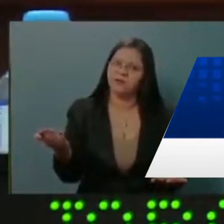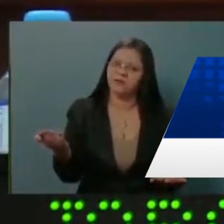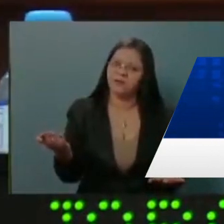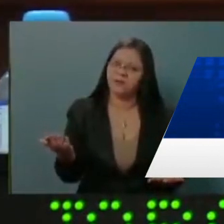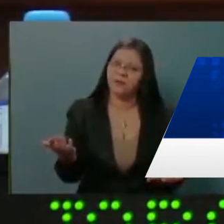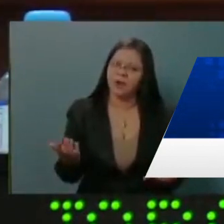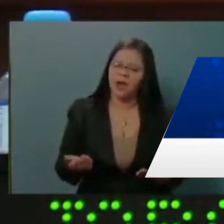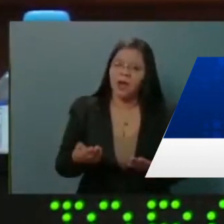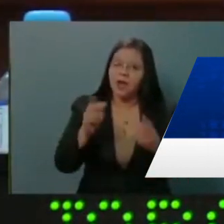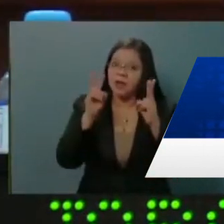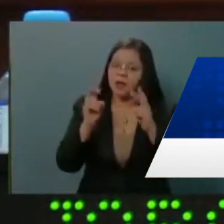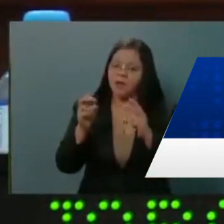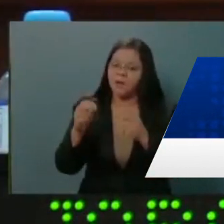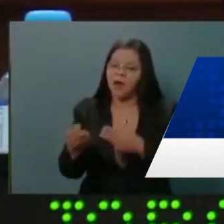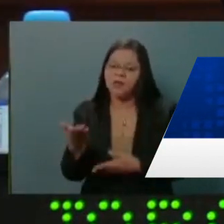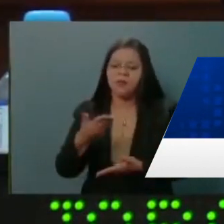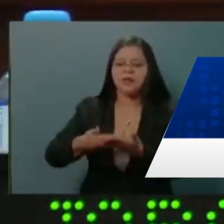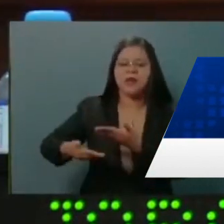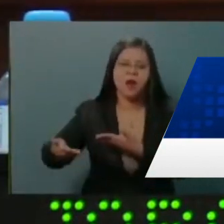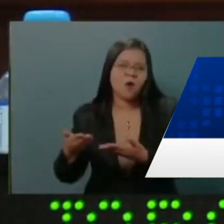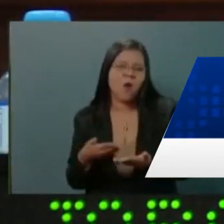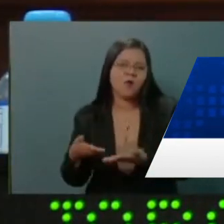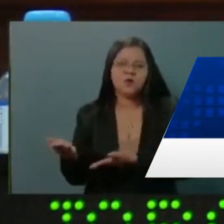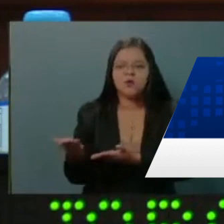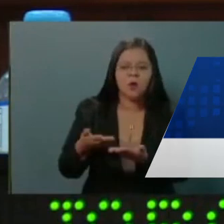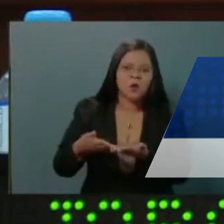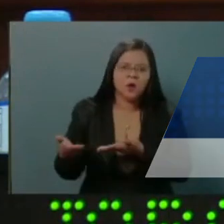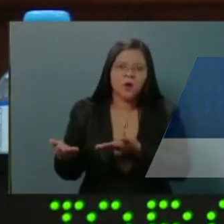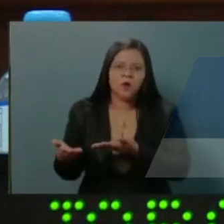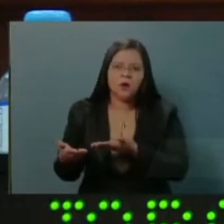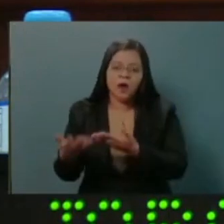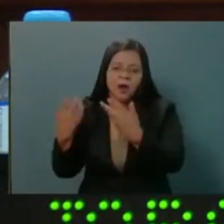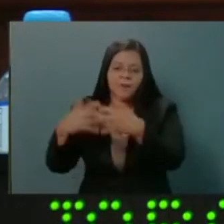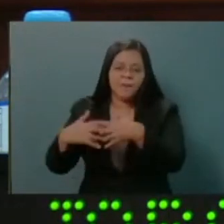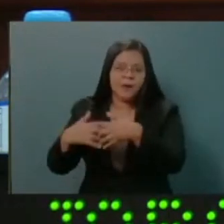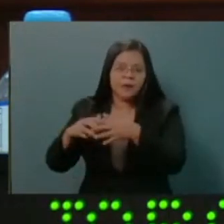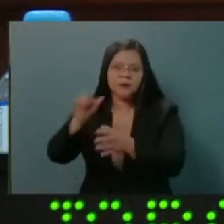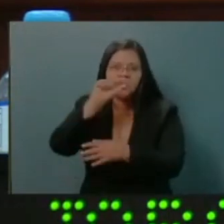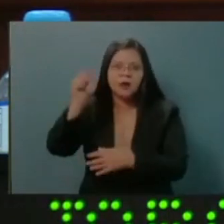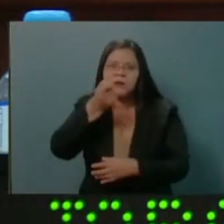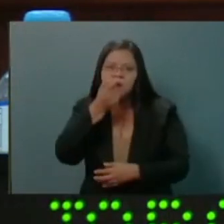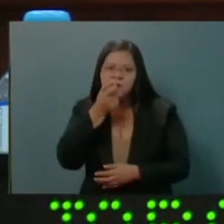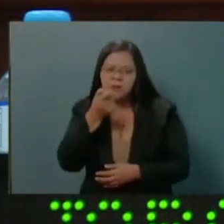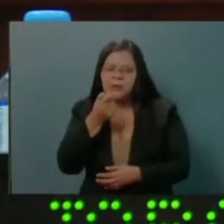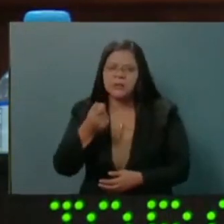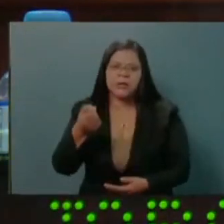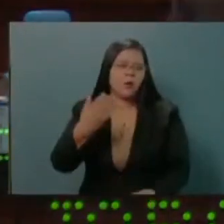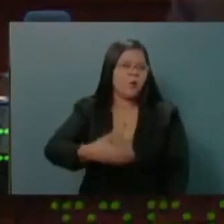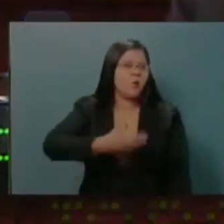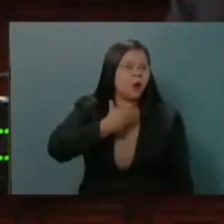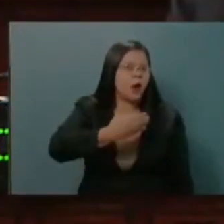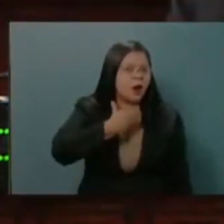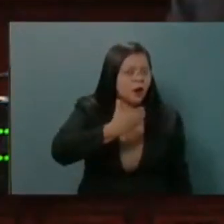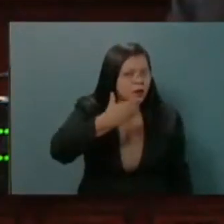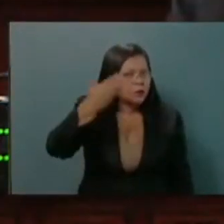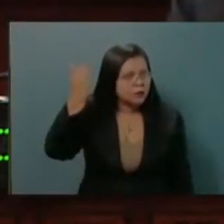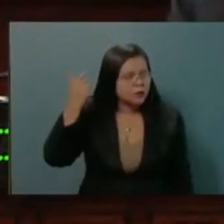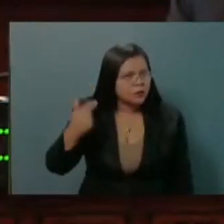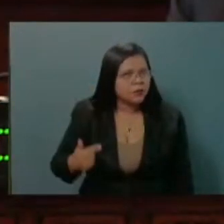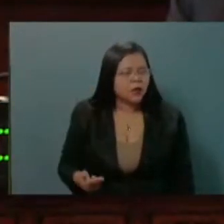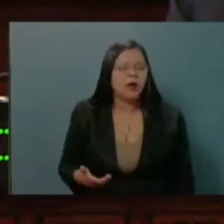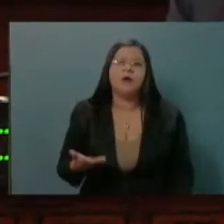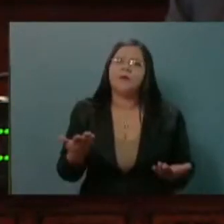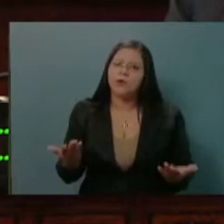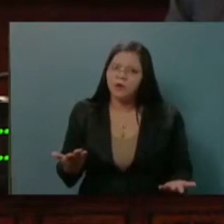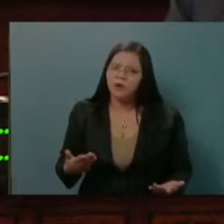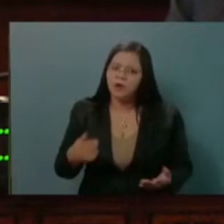la negociación con las farmacéuticas es complicado porque porque esta es